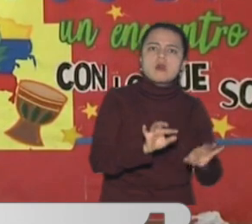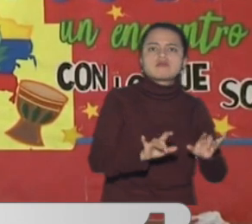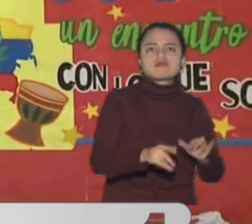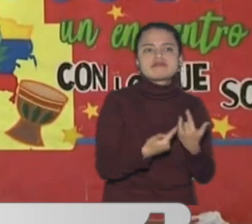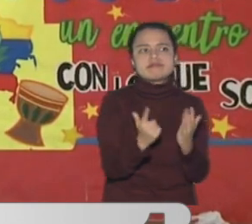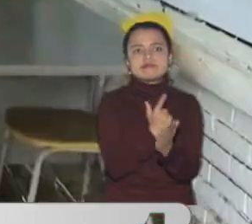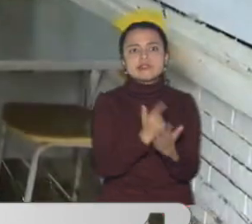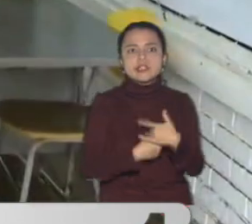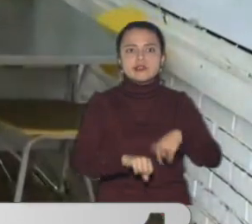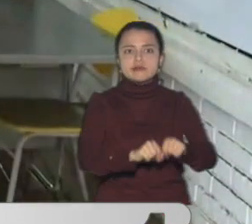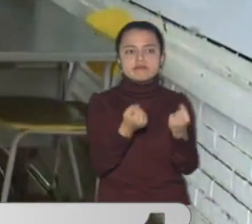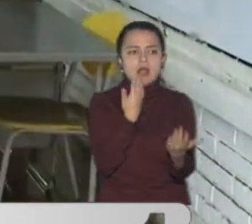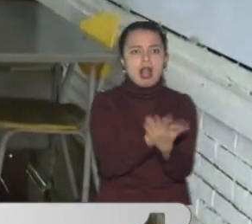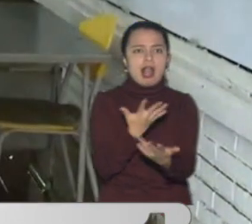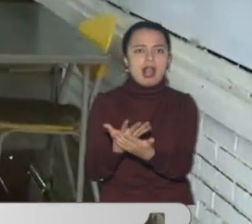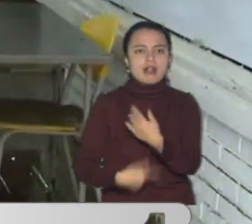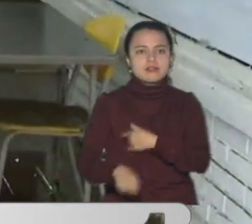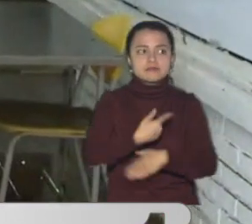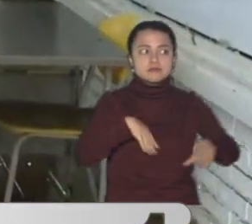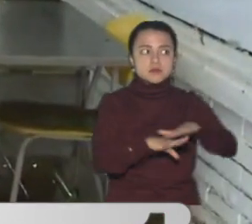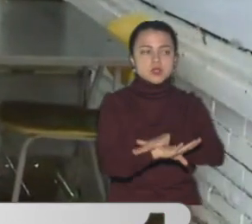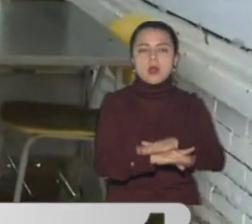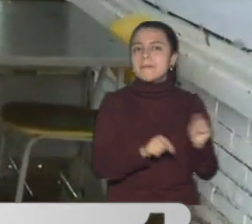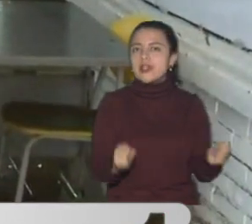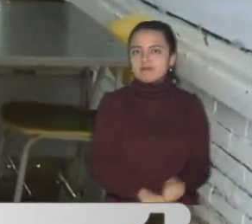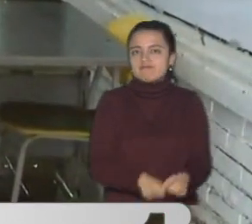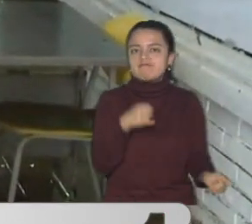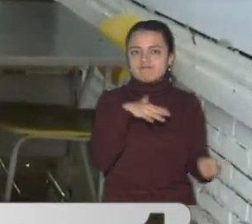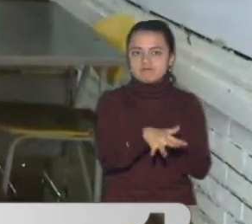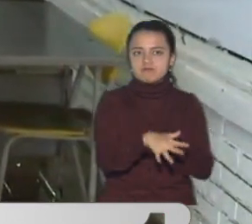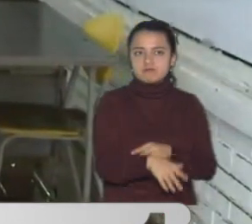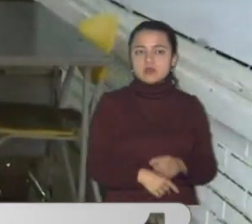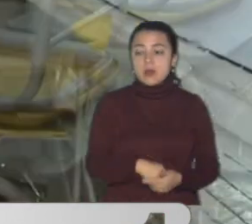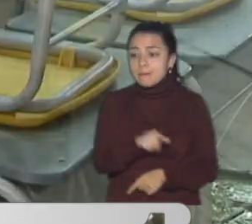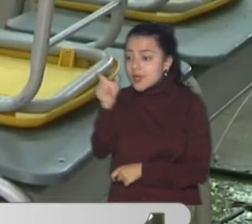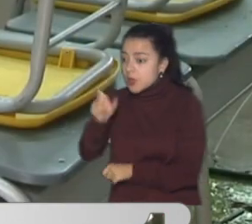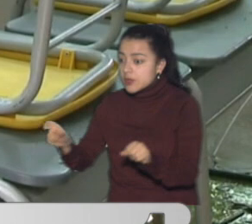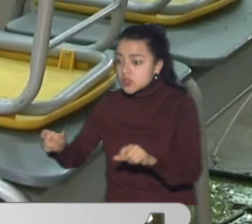libros que ustedes vieron que estaban guardados, no se perdió ninguna